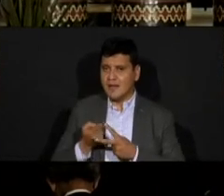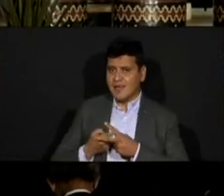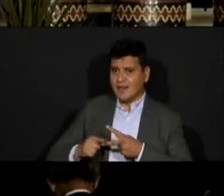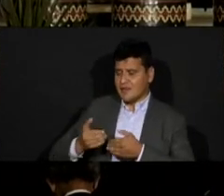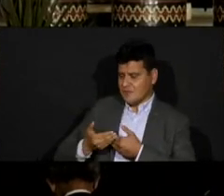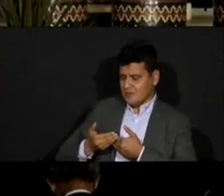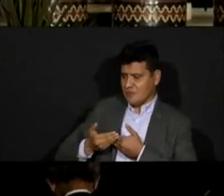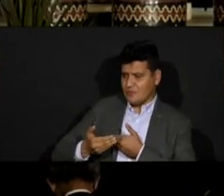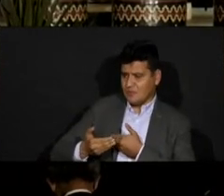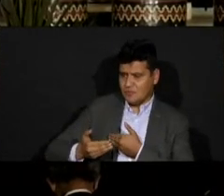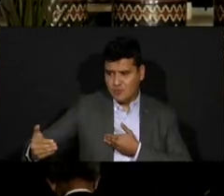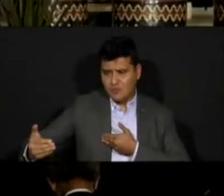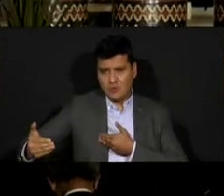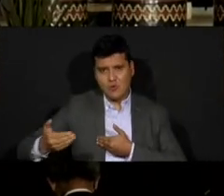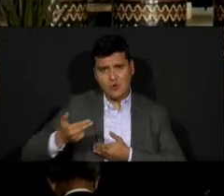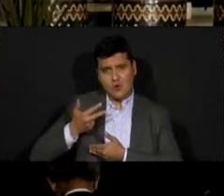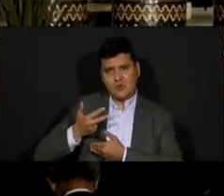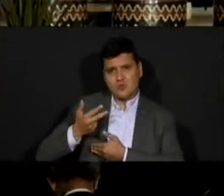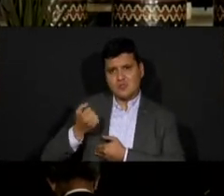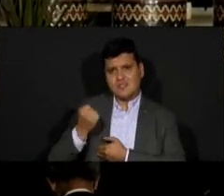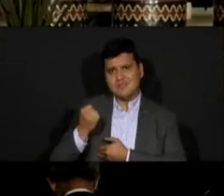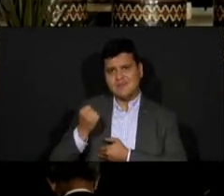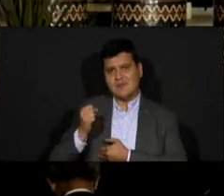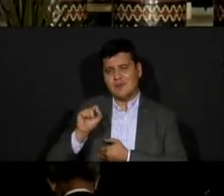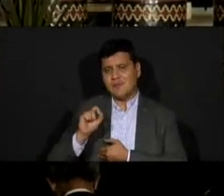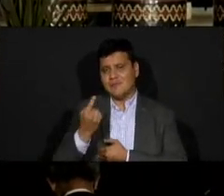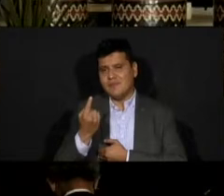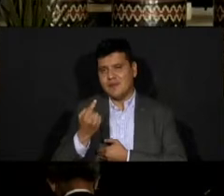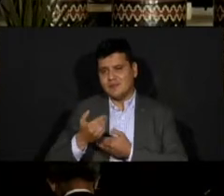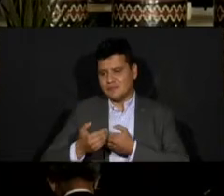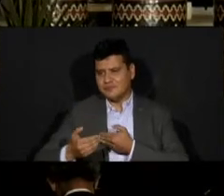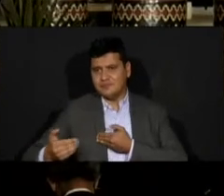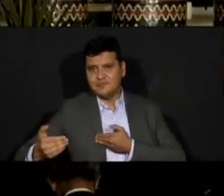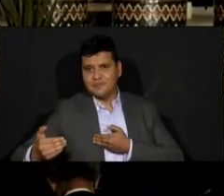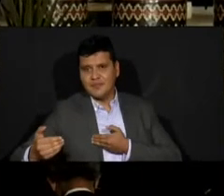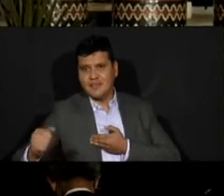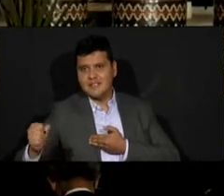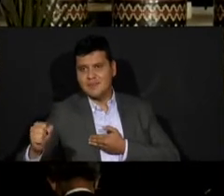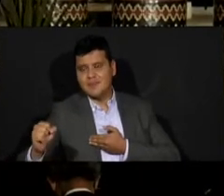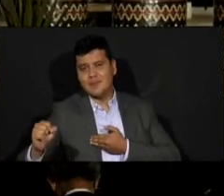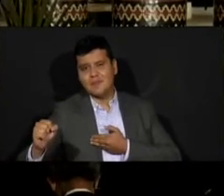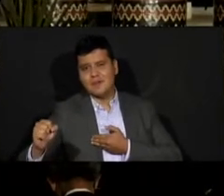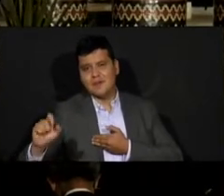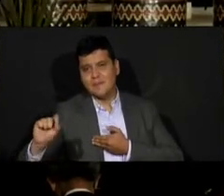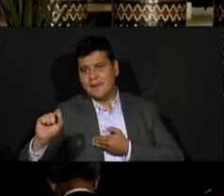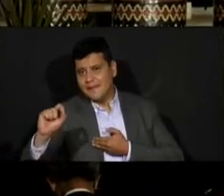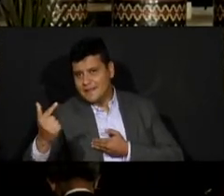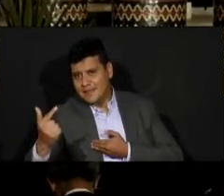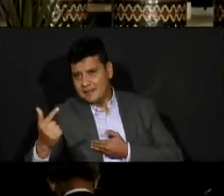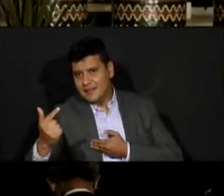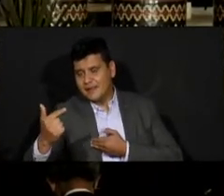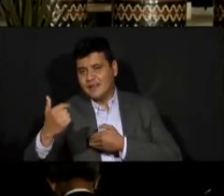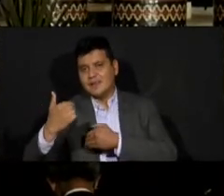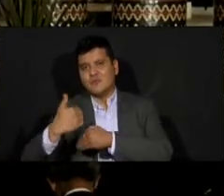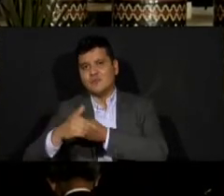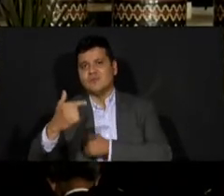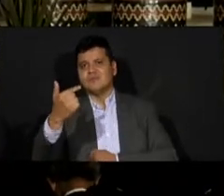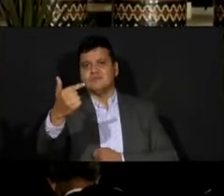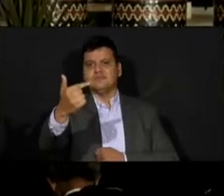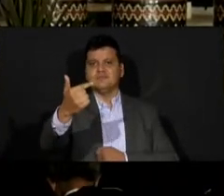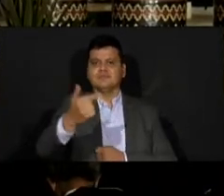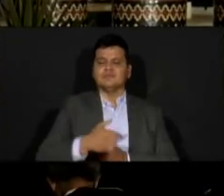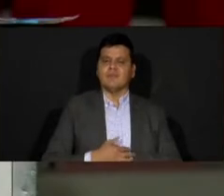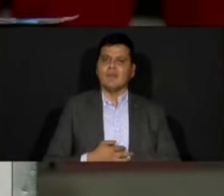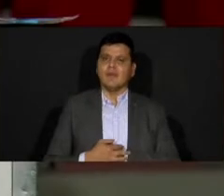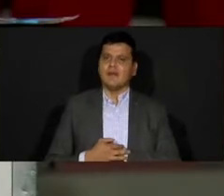año 2021 al 7 de septiembre del año 2027, dado en el Salón de